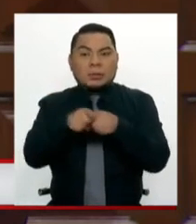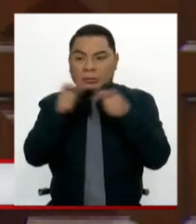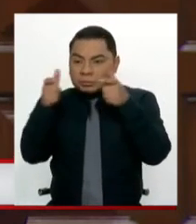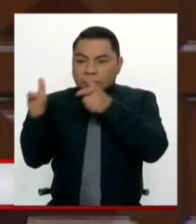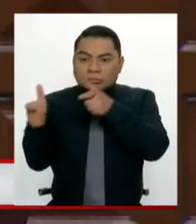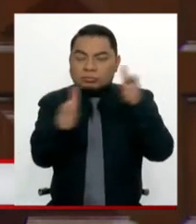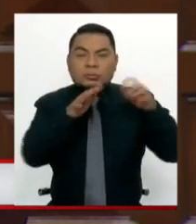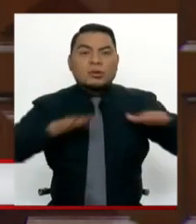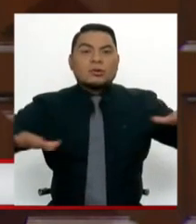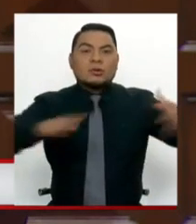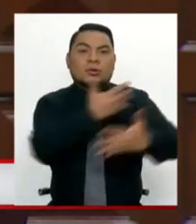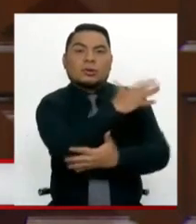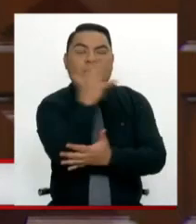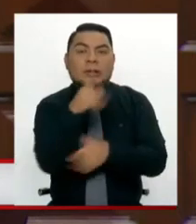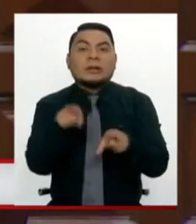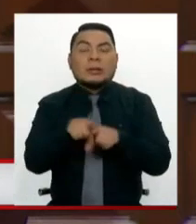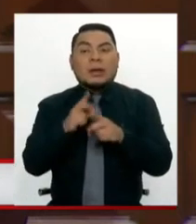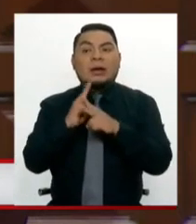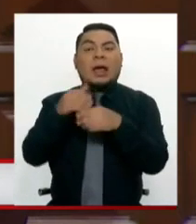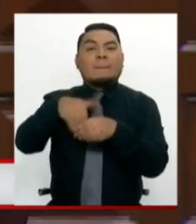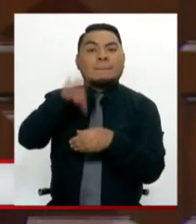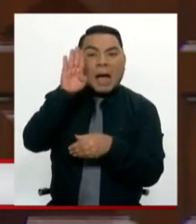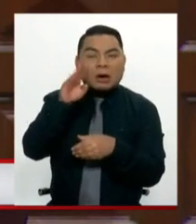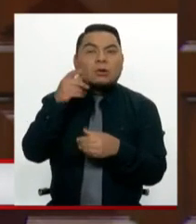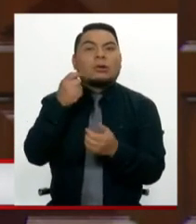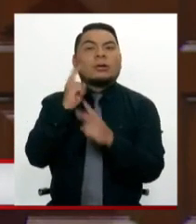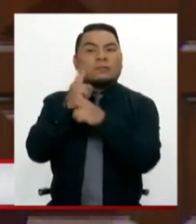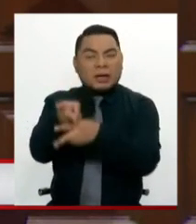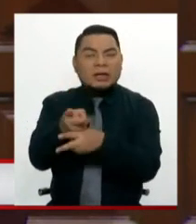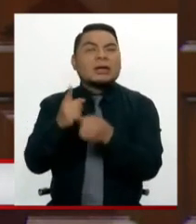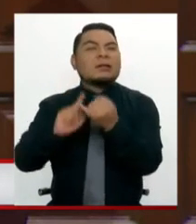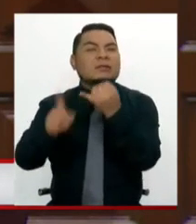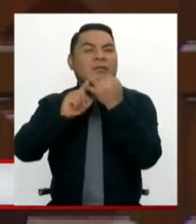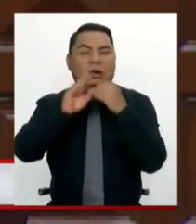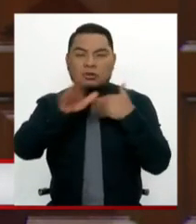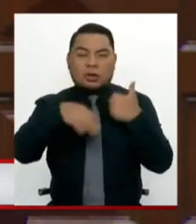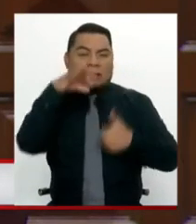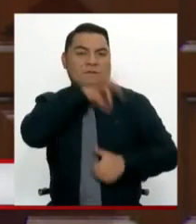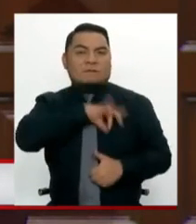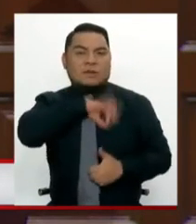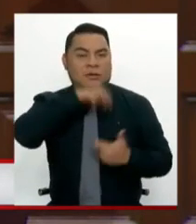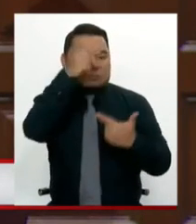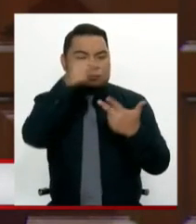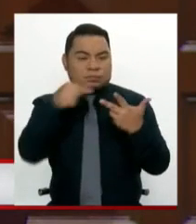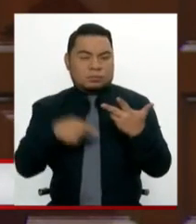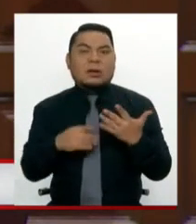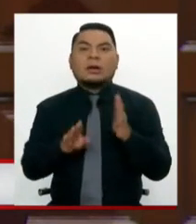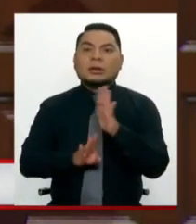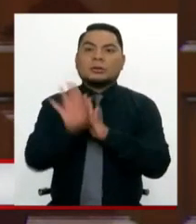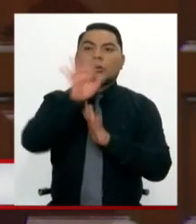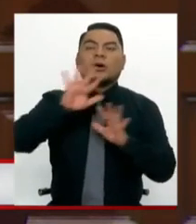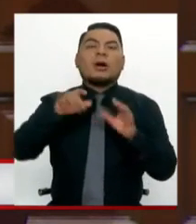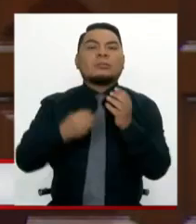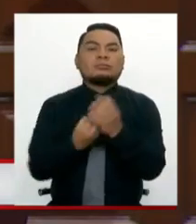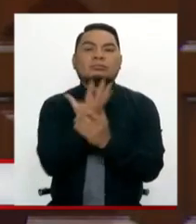sus parcelas, bancarización, todas estas ventajas digitalizan la agricultura